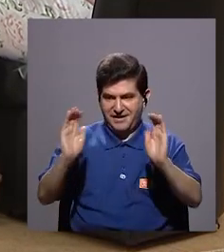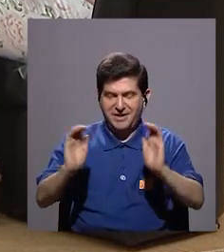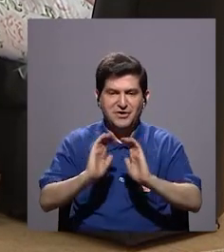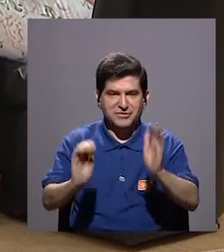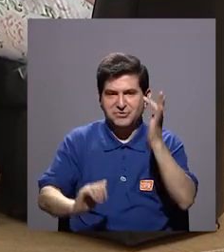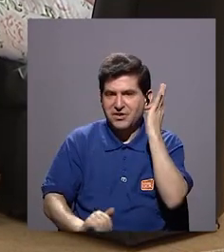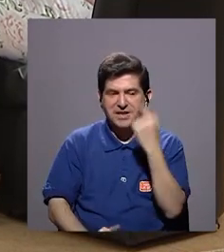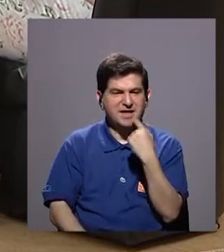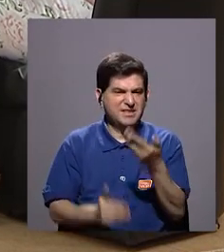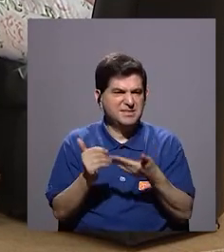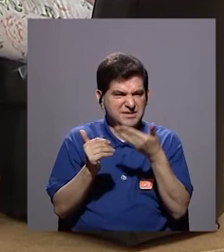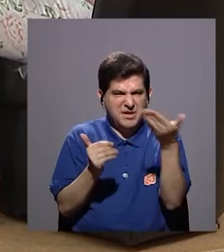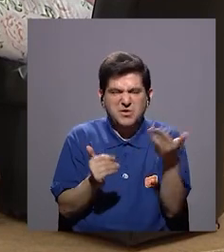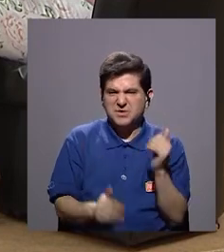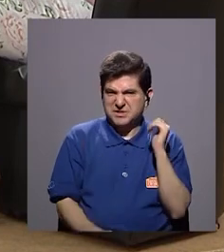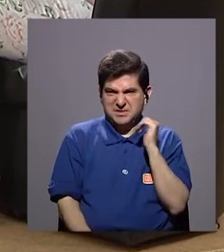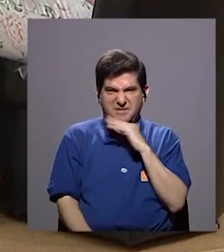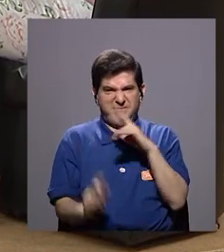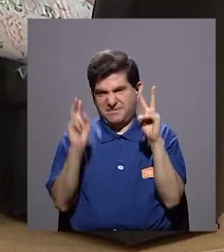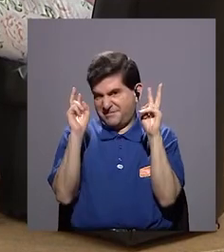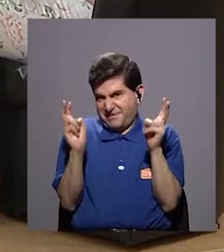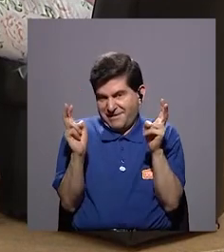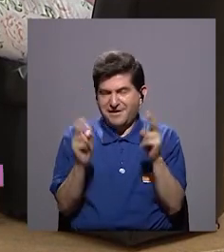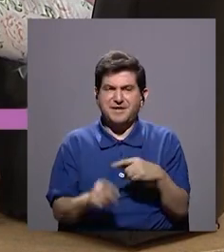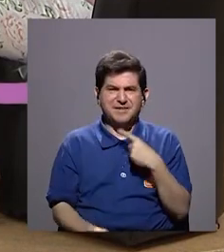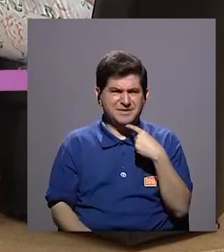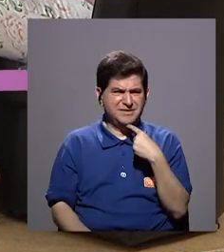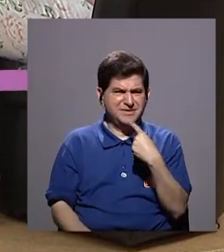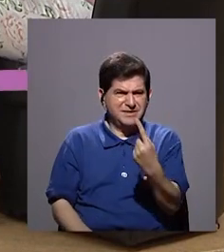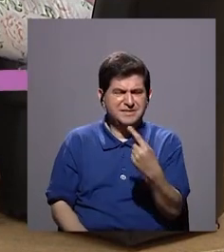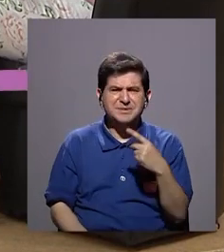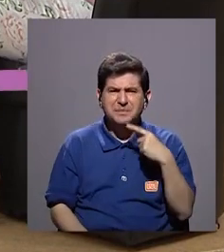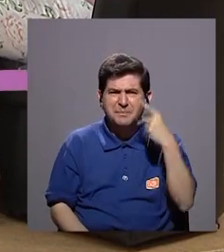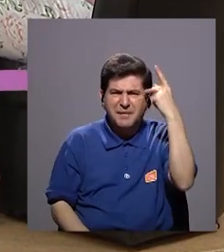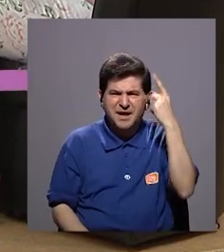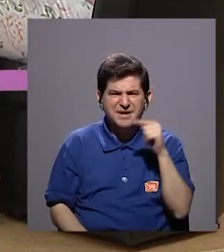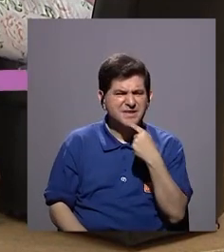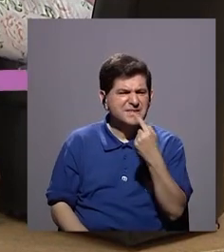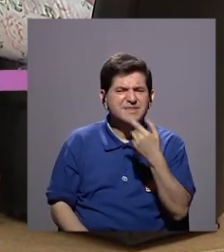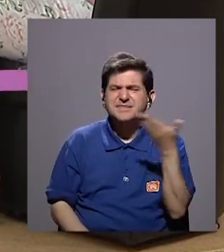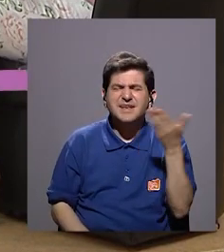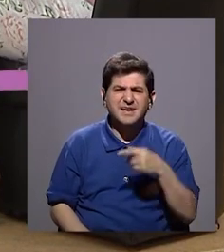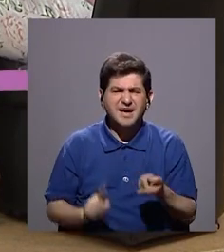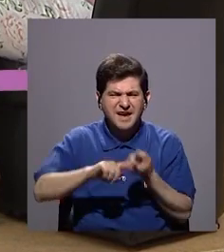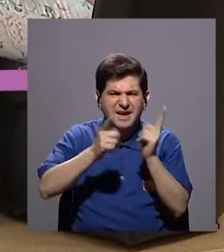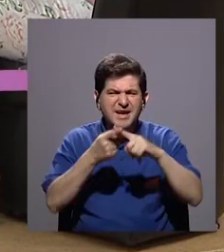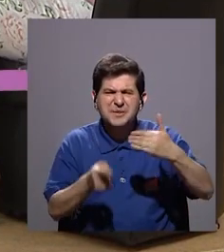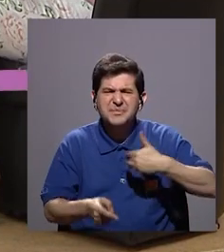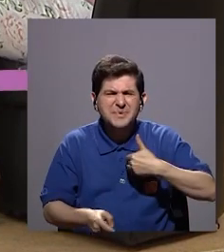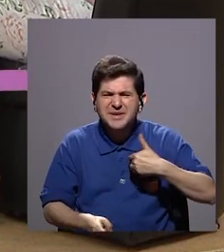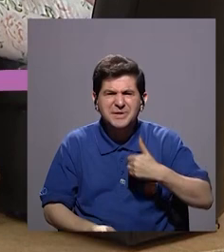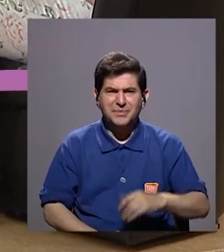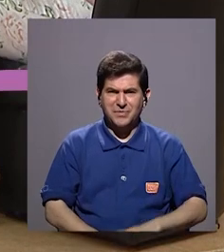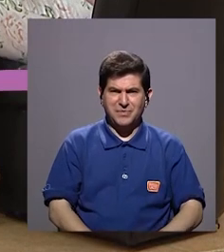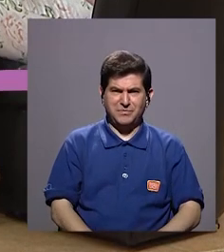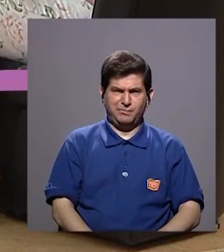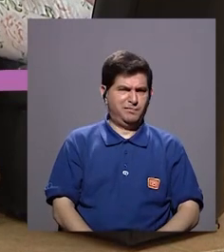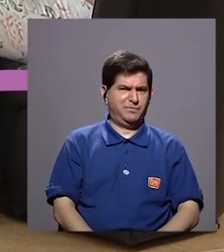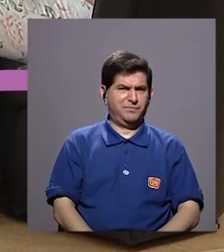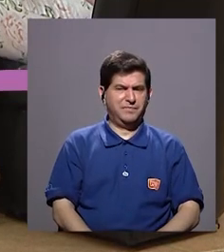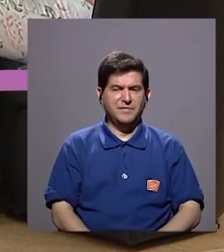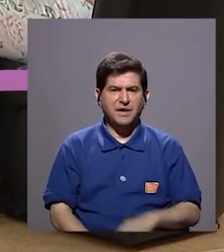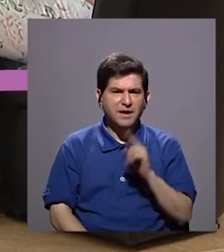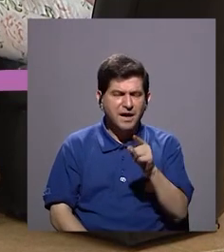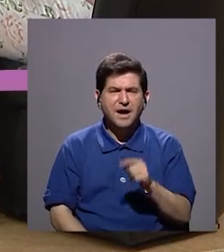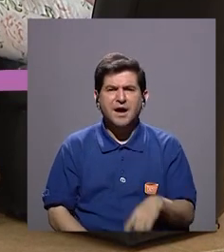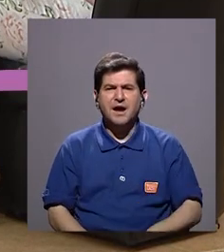los niños o las niñas dicen cosas raras, los padres dicen, ¿qué estás diciendo? Ah, que tiene un amiguito, ¿qué estás diciendo? Ah,